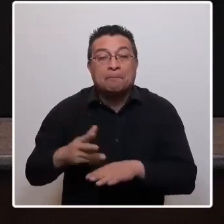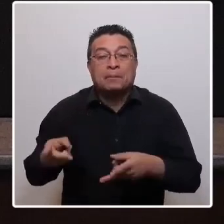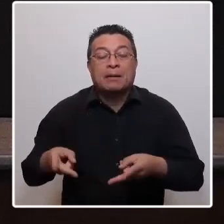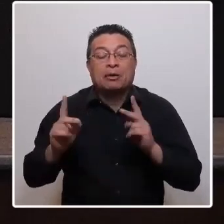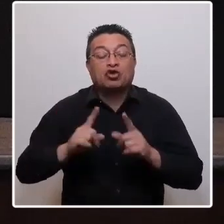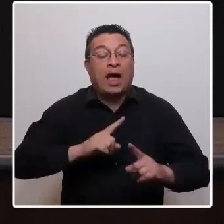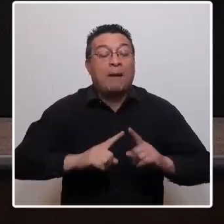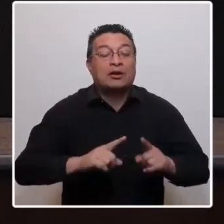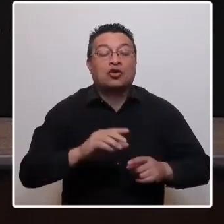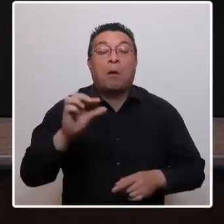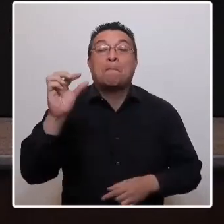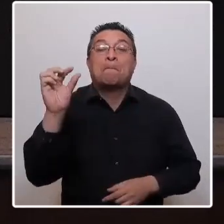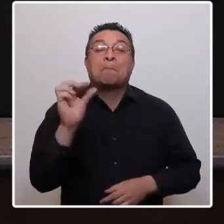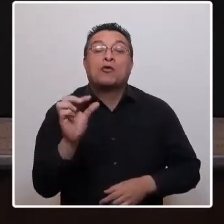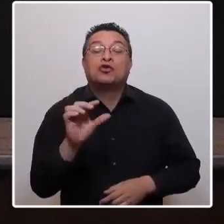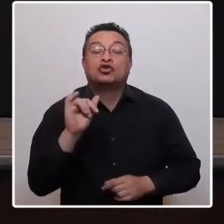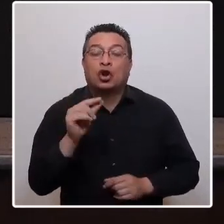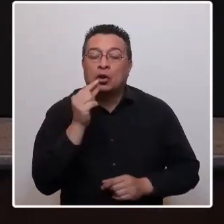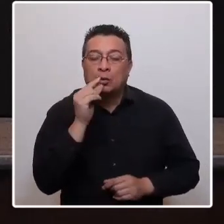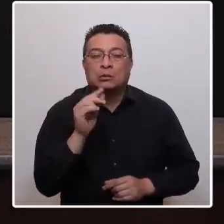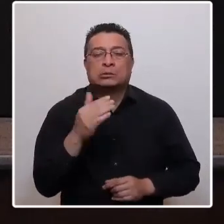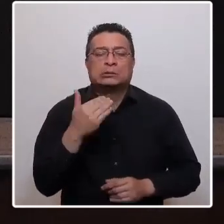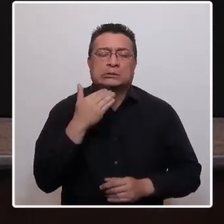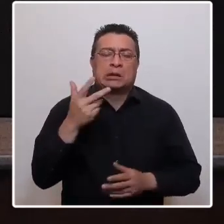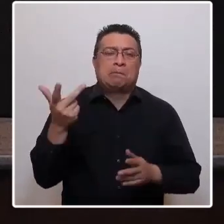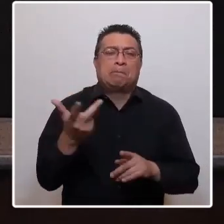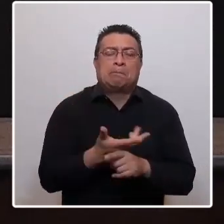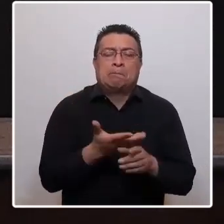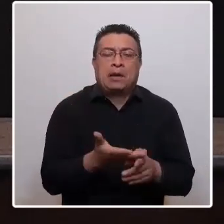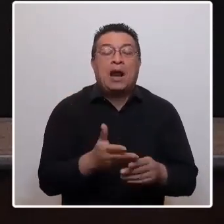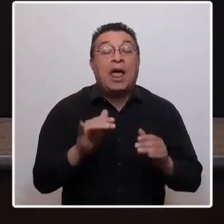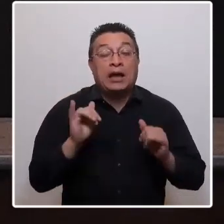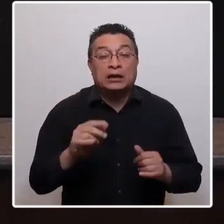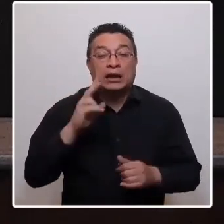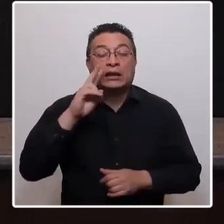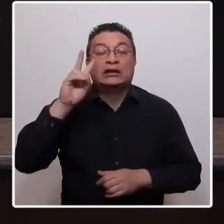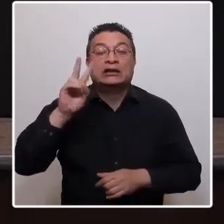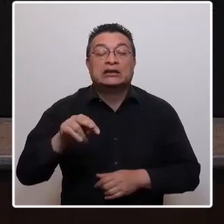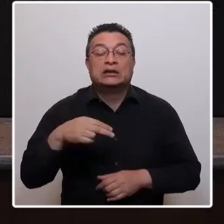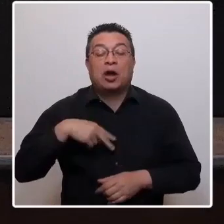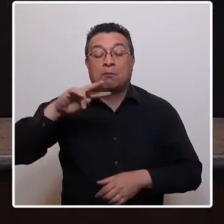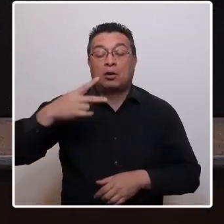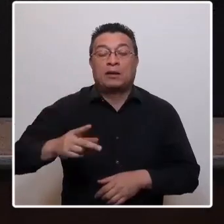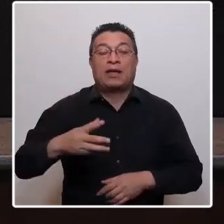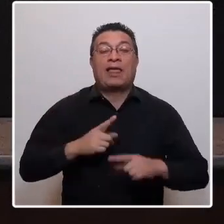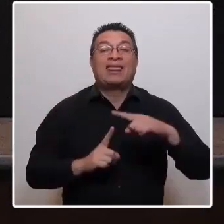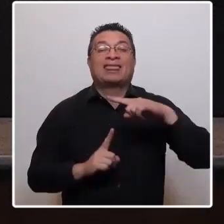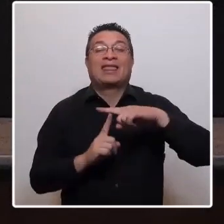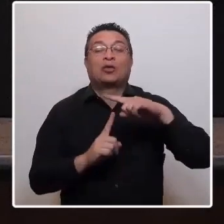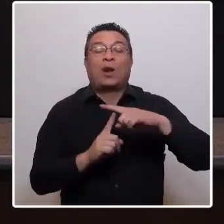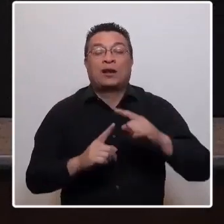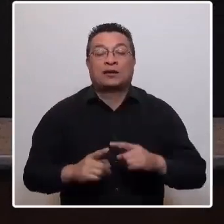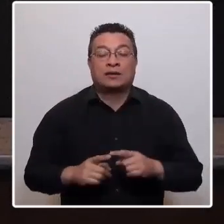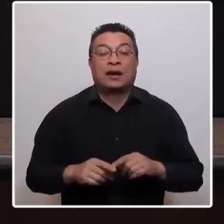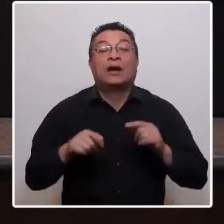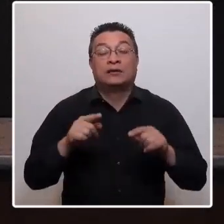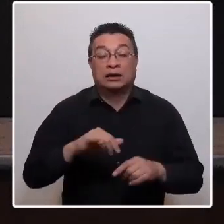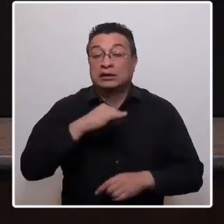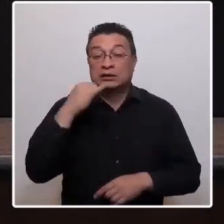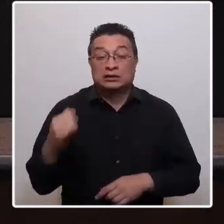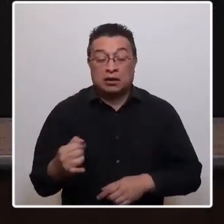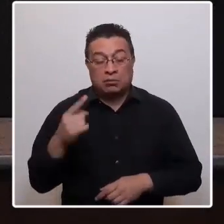administrativos temporales precarios y sin propiedad para los titulares, y siempre